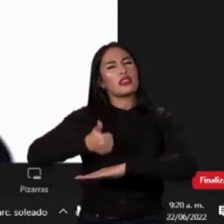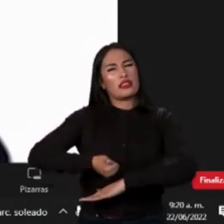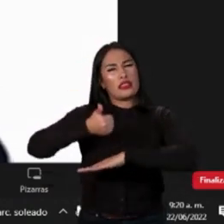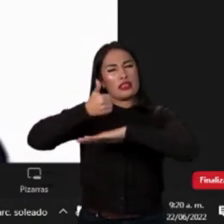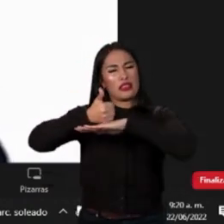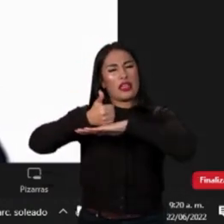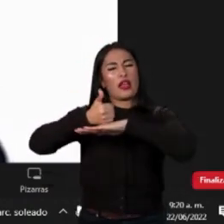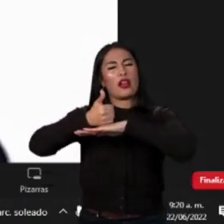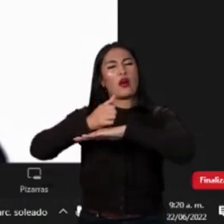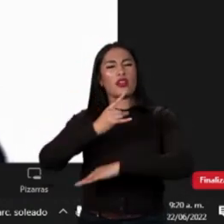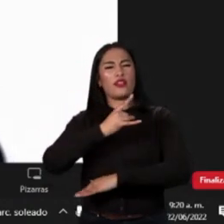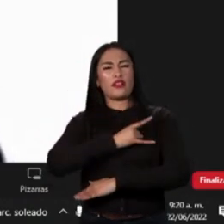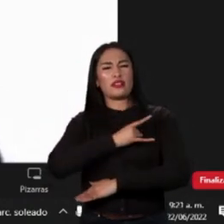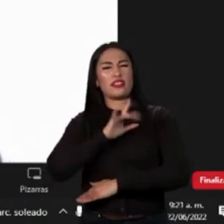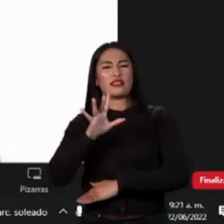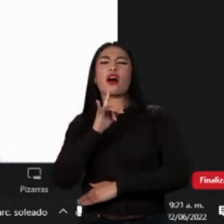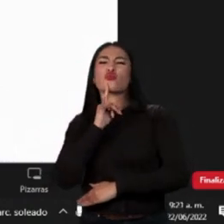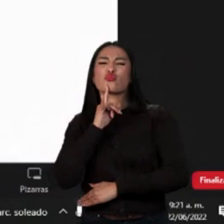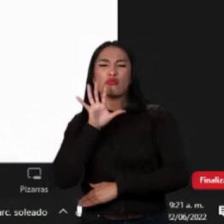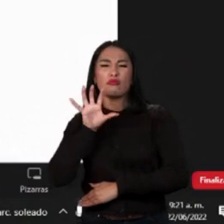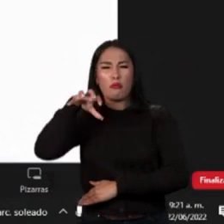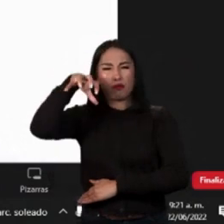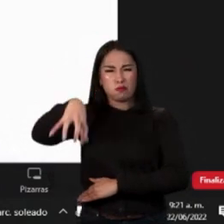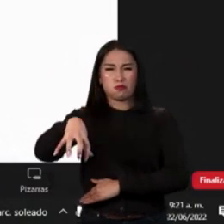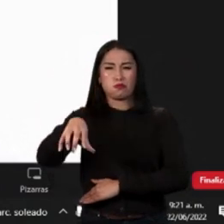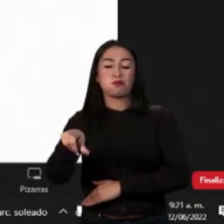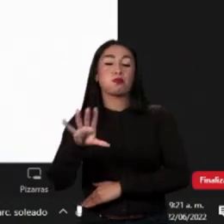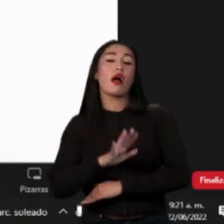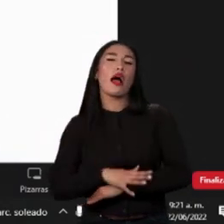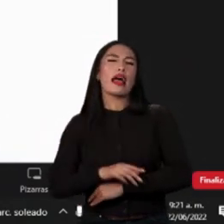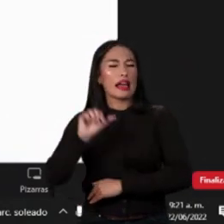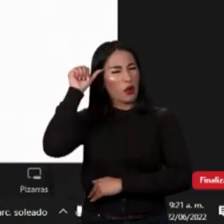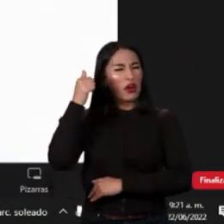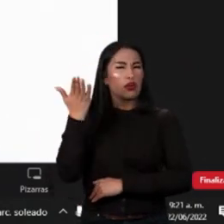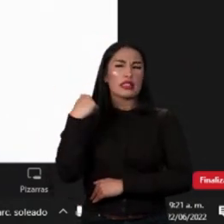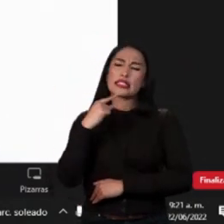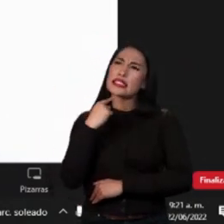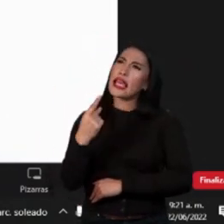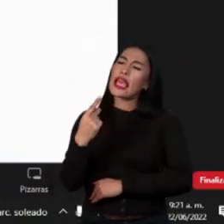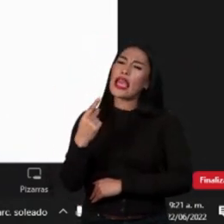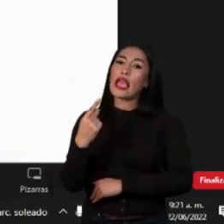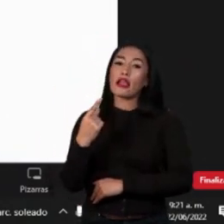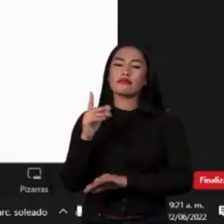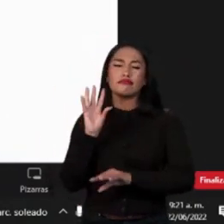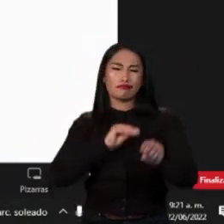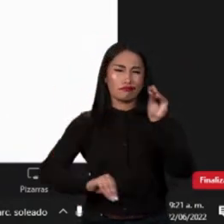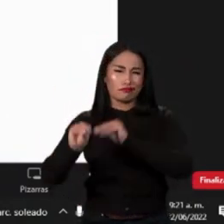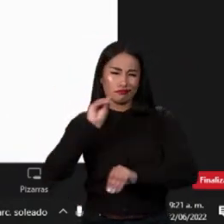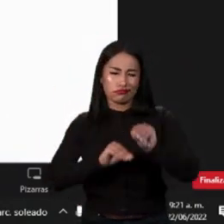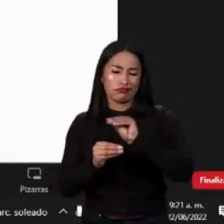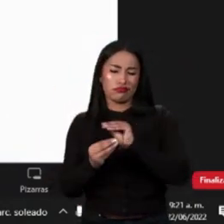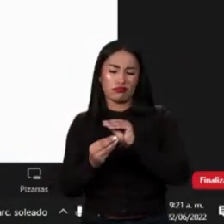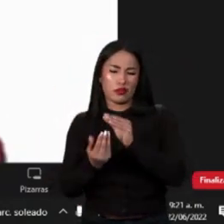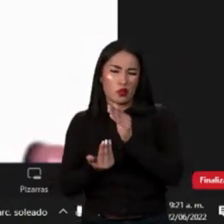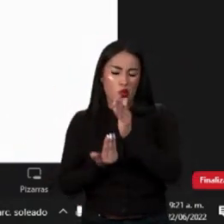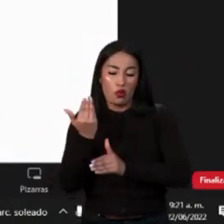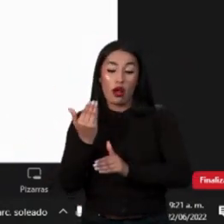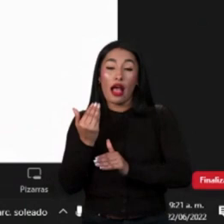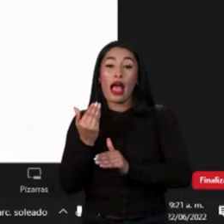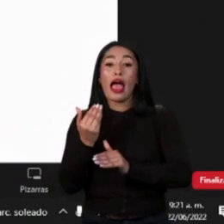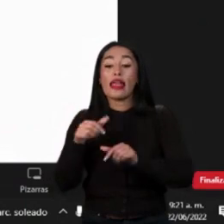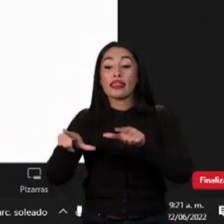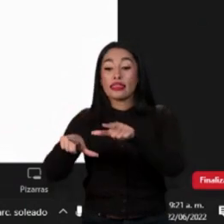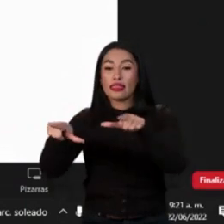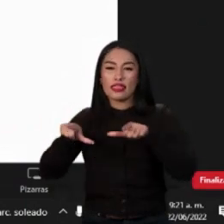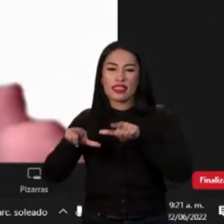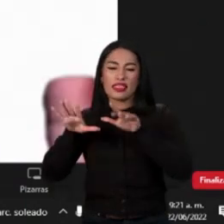Estatal de Arizona comentó que a la hora de crear departamentos académicos